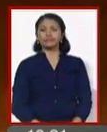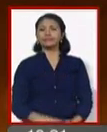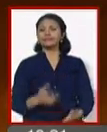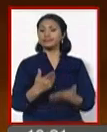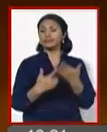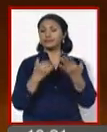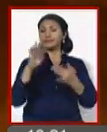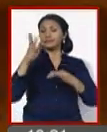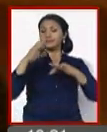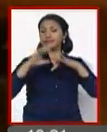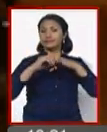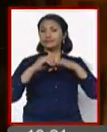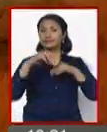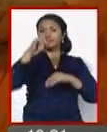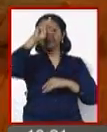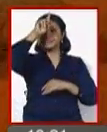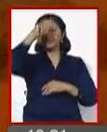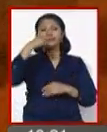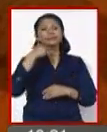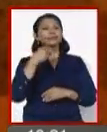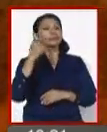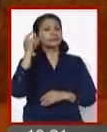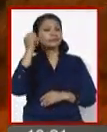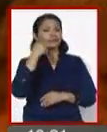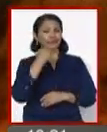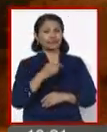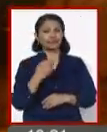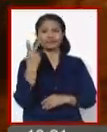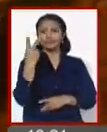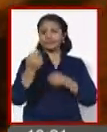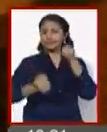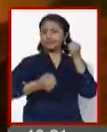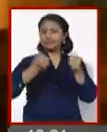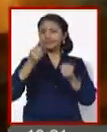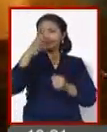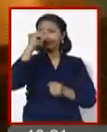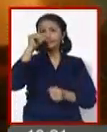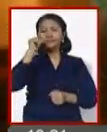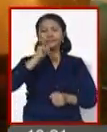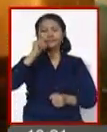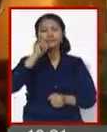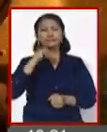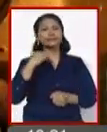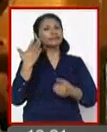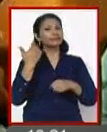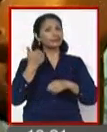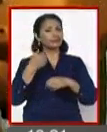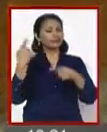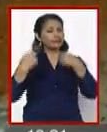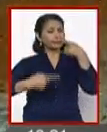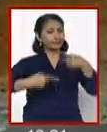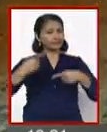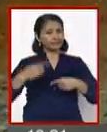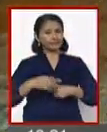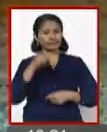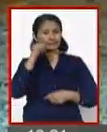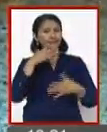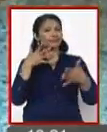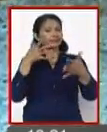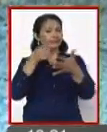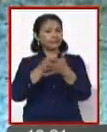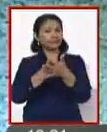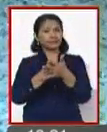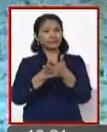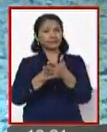El hecho ocurrió en el cuarto anillo Avenida Alemana. Según testigos, dos conductores, un hombre y una mujer, se encontraban peleando. La mujer chocó